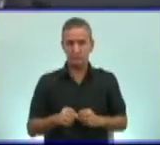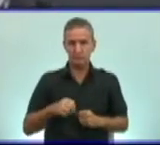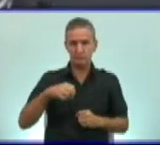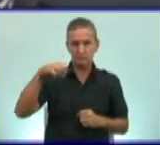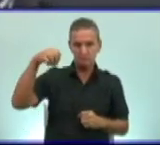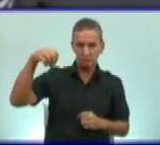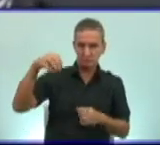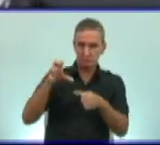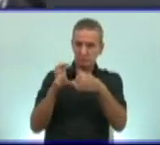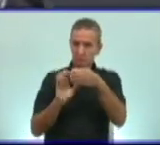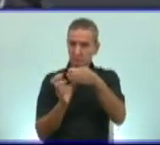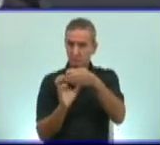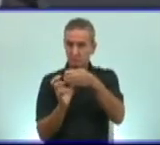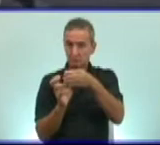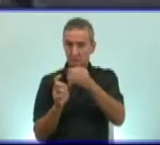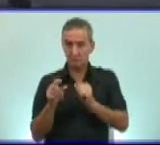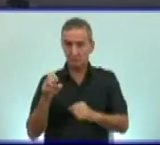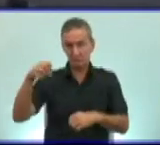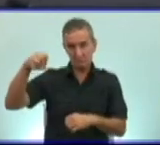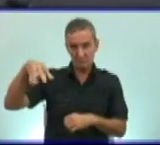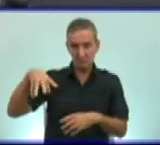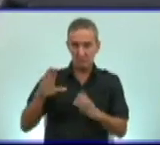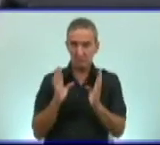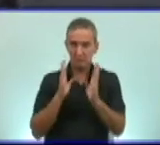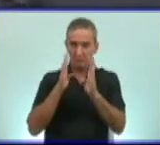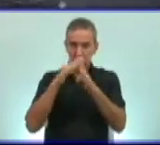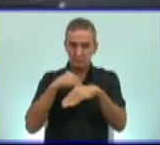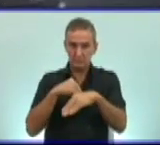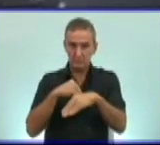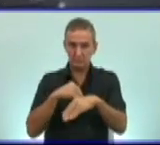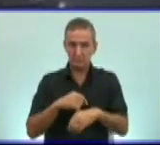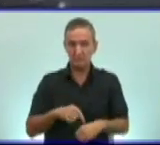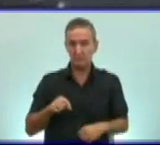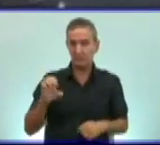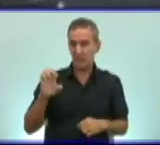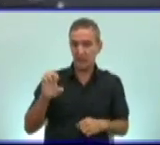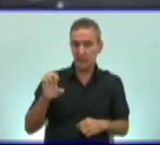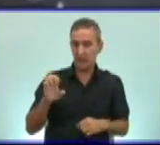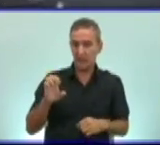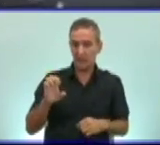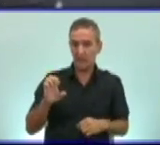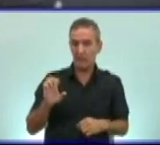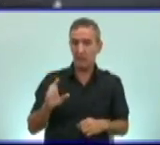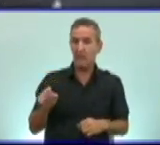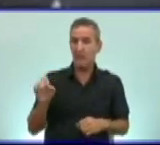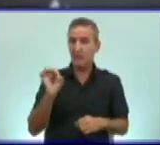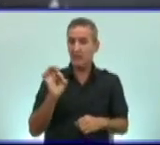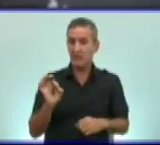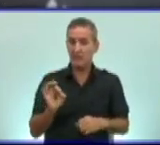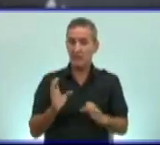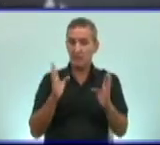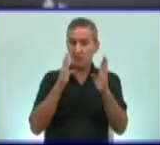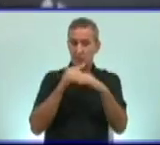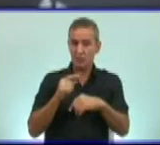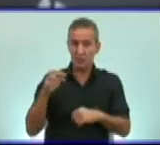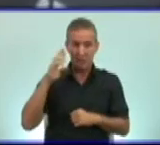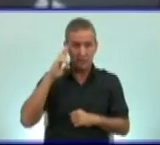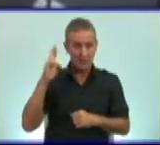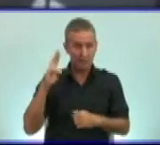Esta vez el bombillo no encendió porque la sacarosa no es un electrolito. Recuerde siempre apuntarlo en su libreta de laboratorio.